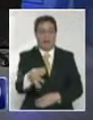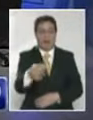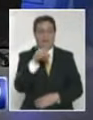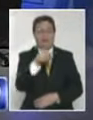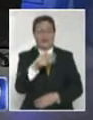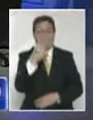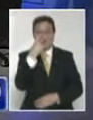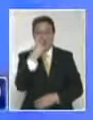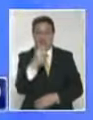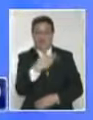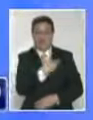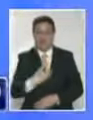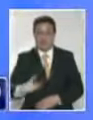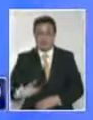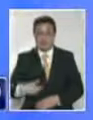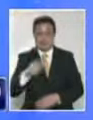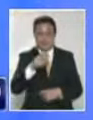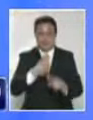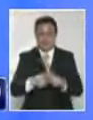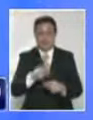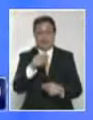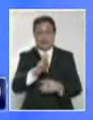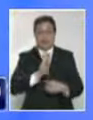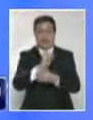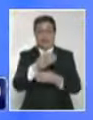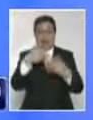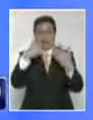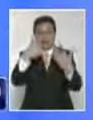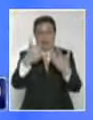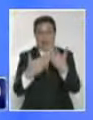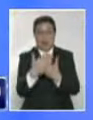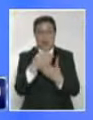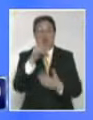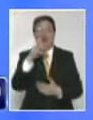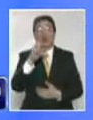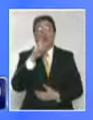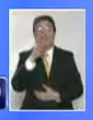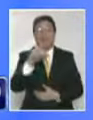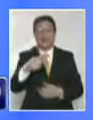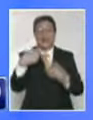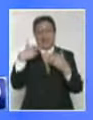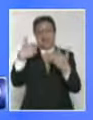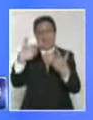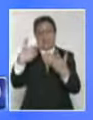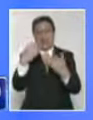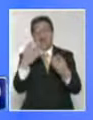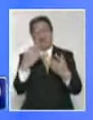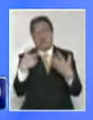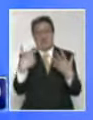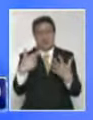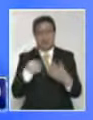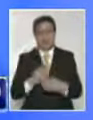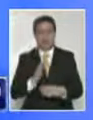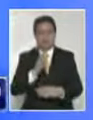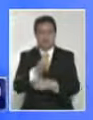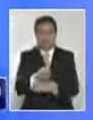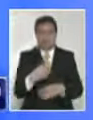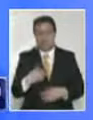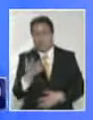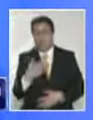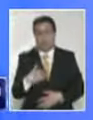6:30 a trabajar todos los días. Y Contreras llegaba a las 7, 10 para las 7. Y un día llegué yo. Entonces me hice el tonto, yo conocía